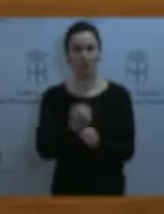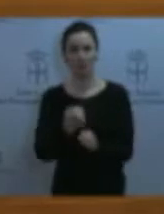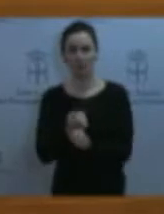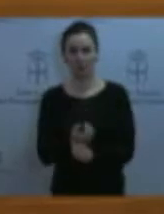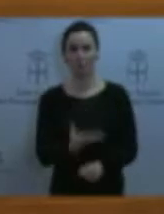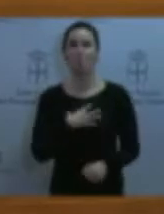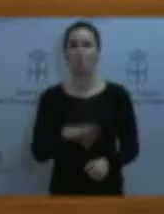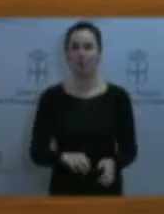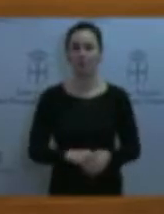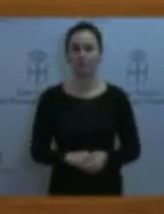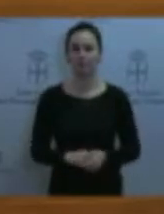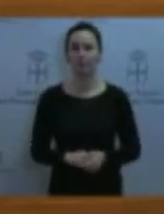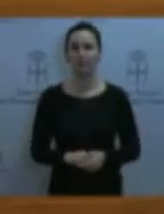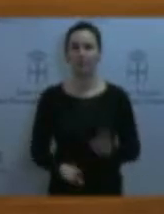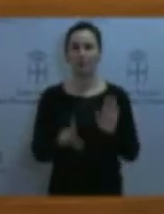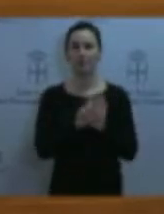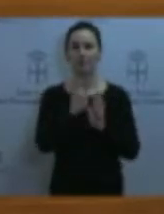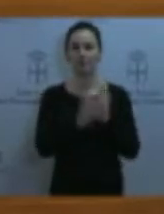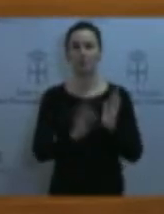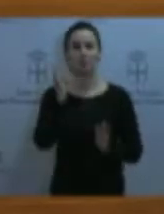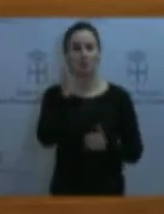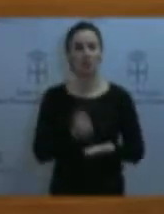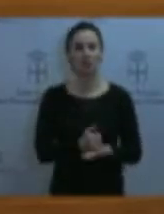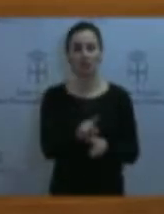Mujer Rural y de la Mar, que les pedimos que apoyen